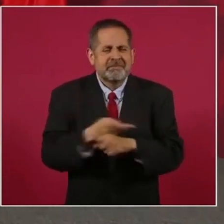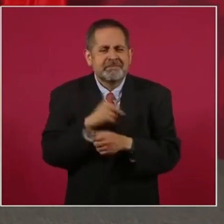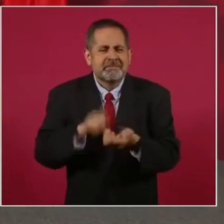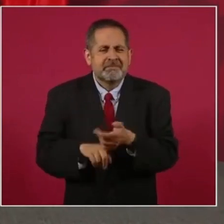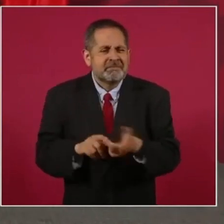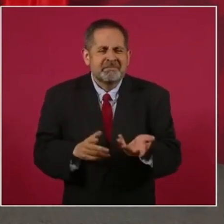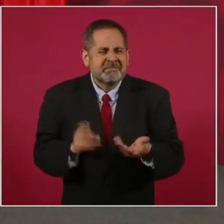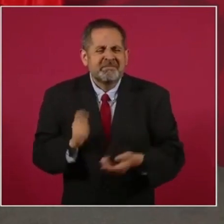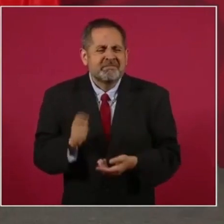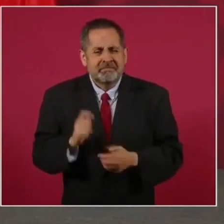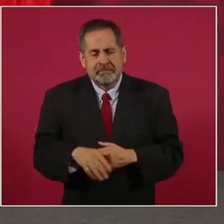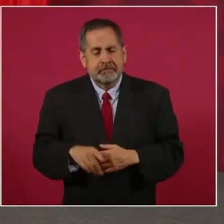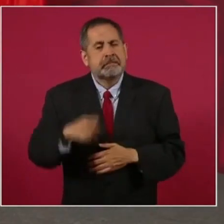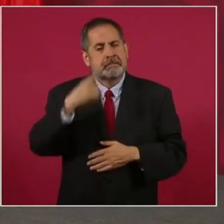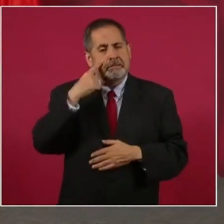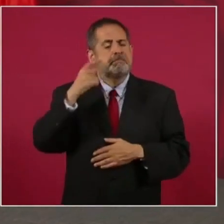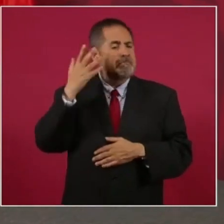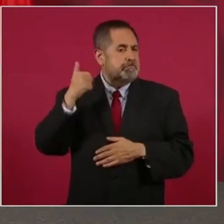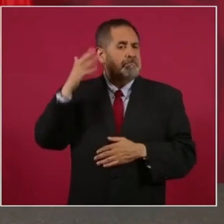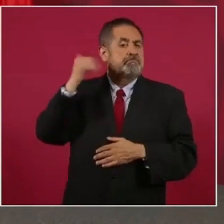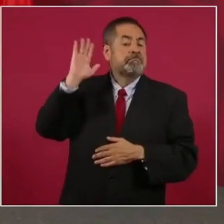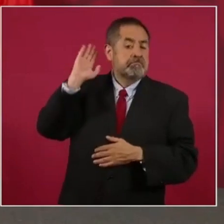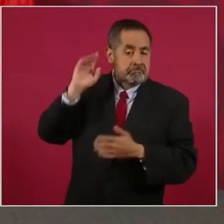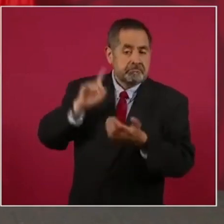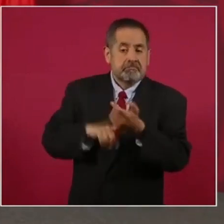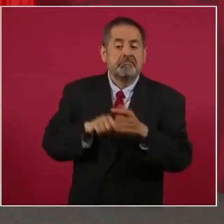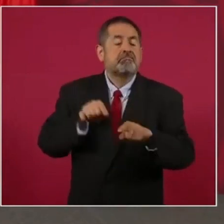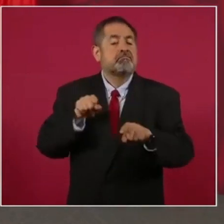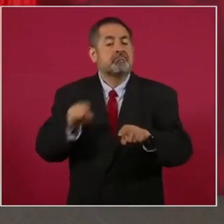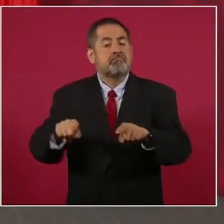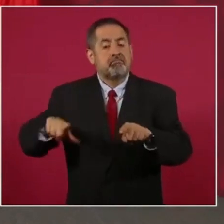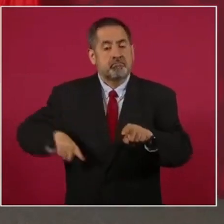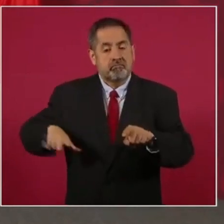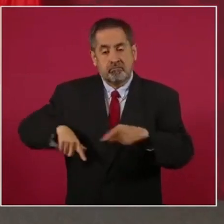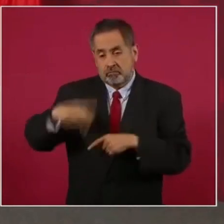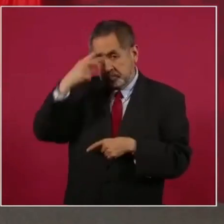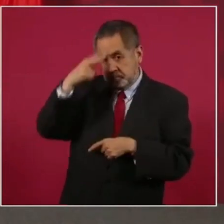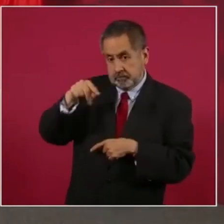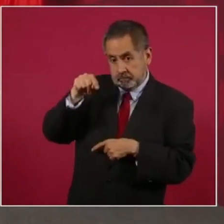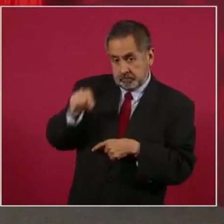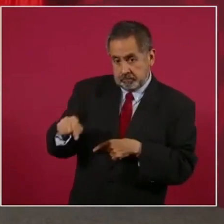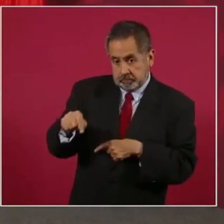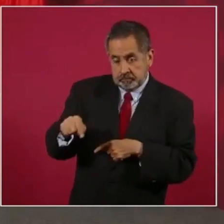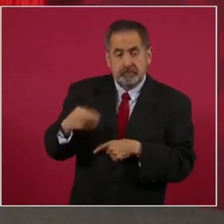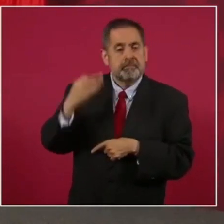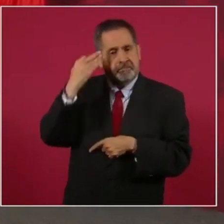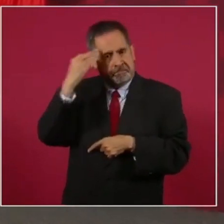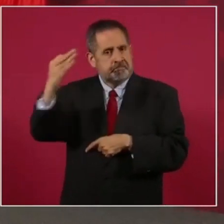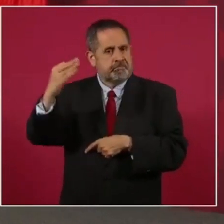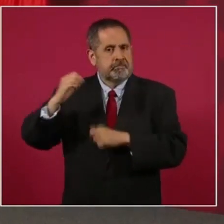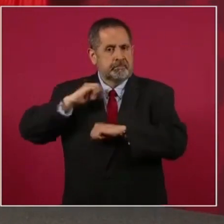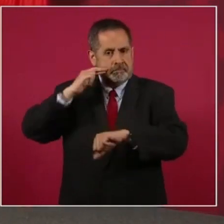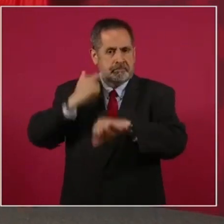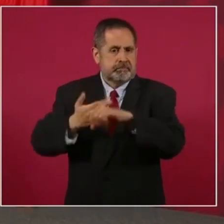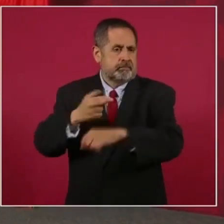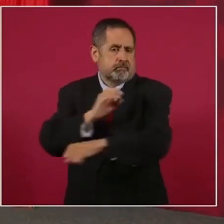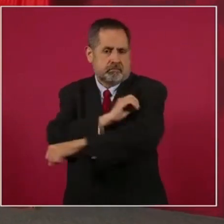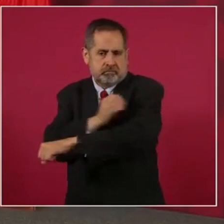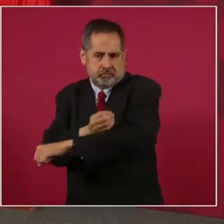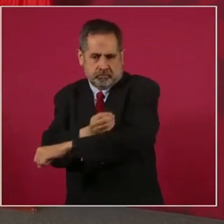que tuvo el gobierno de México, en ese entonces encabezado por Álvaro